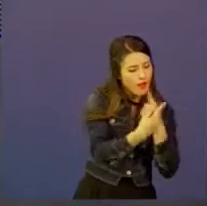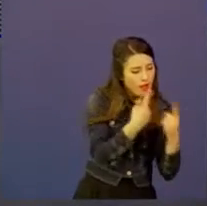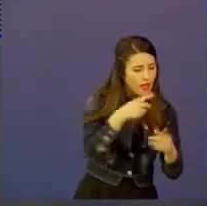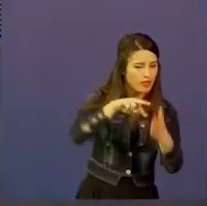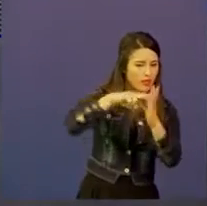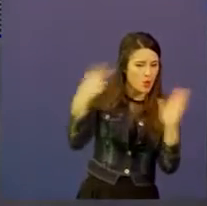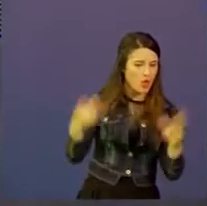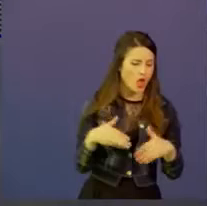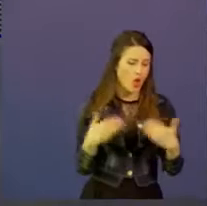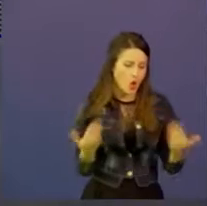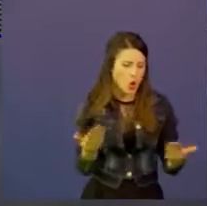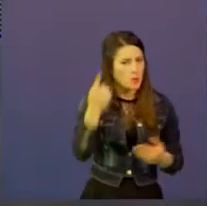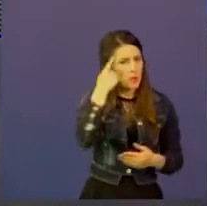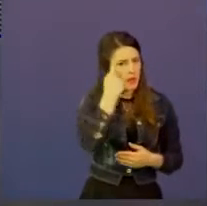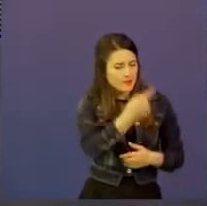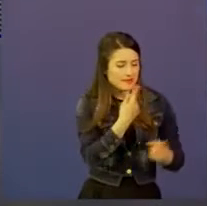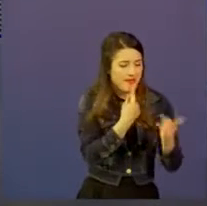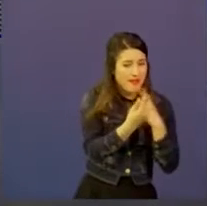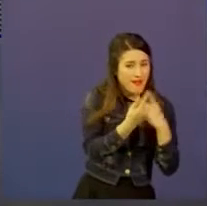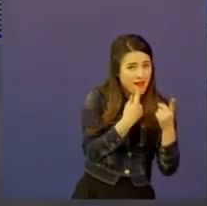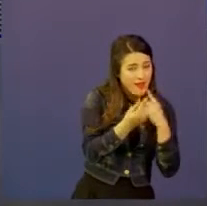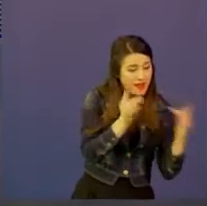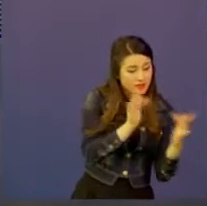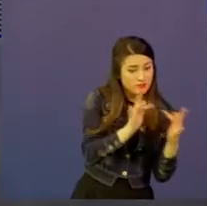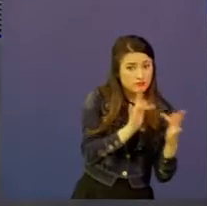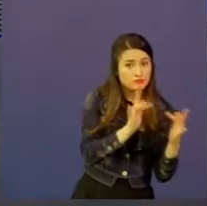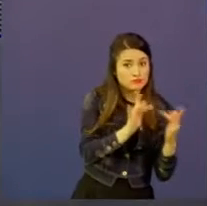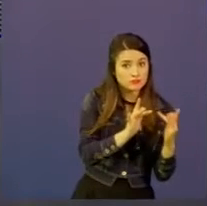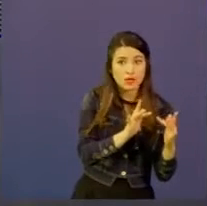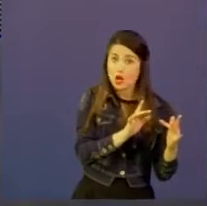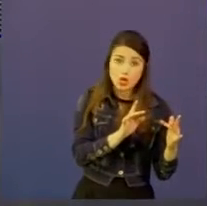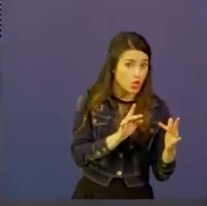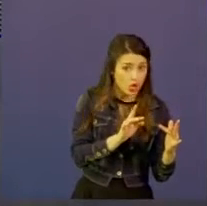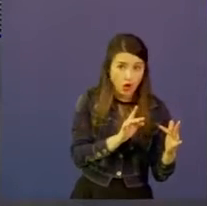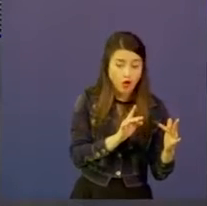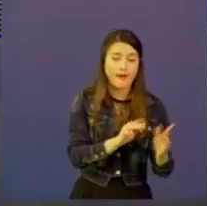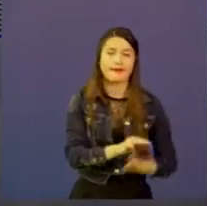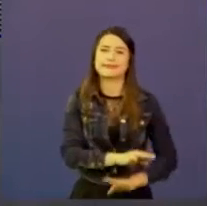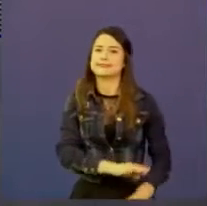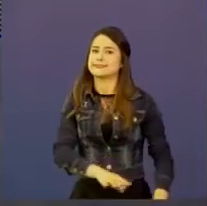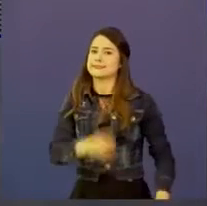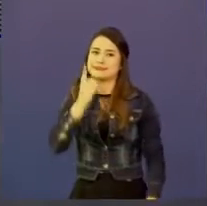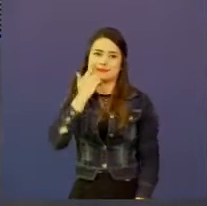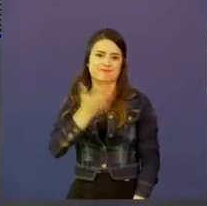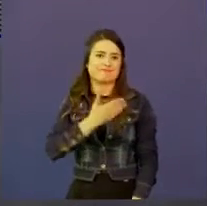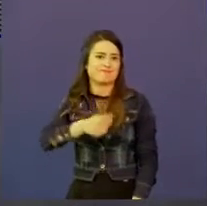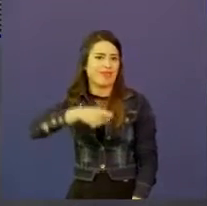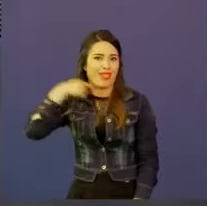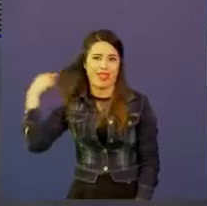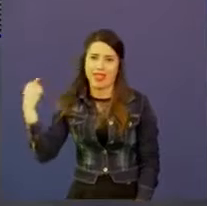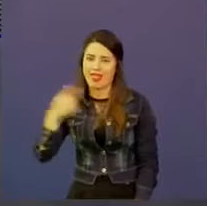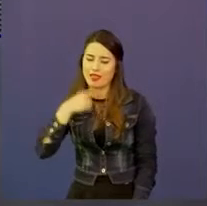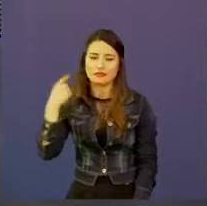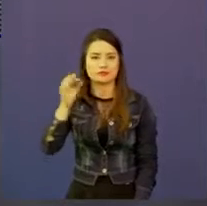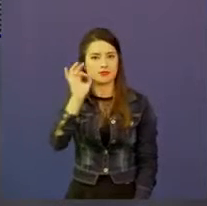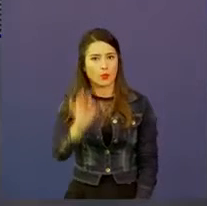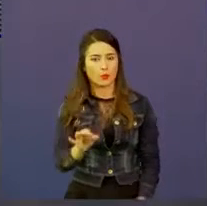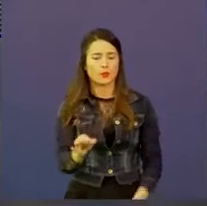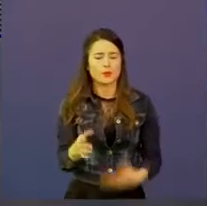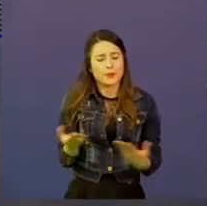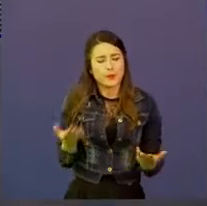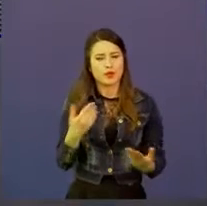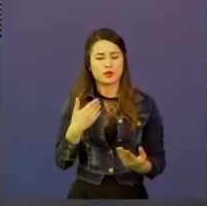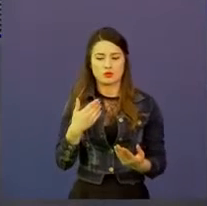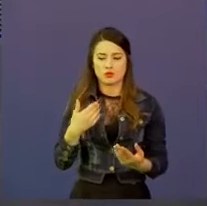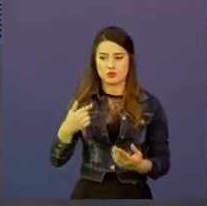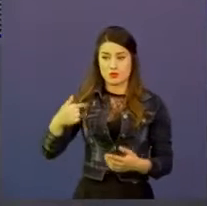tecnología, estamos perdiendo el año. Y es así donde nosotros debemos buscar cómo nos articulamos, cómo les proponemos a los